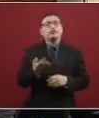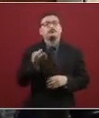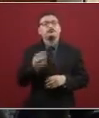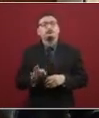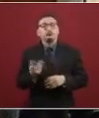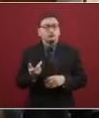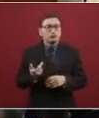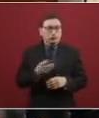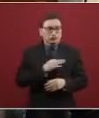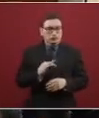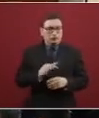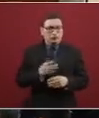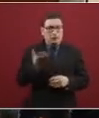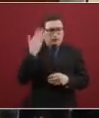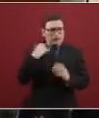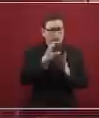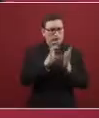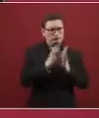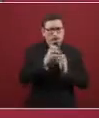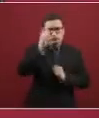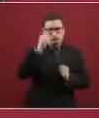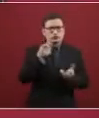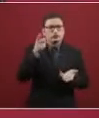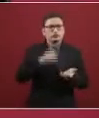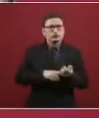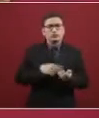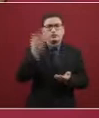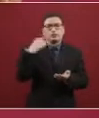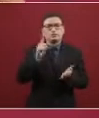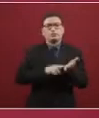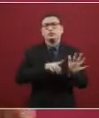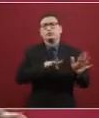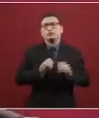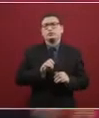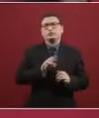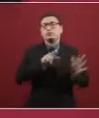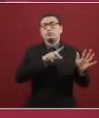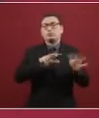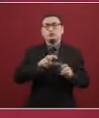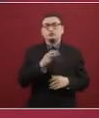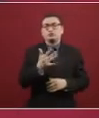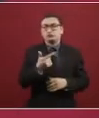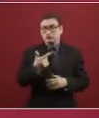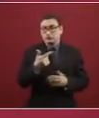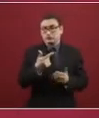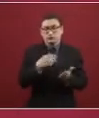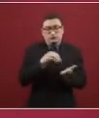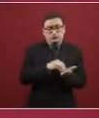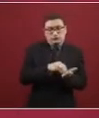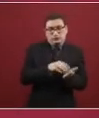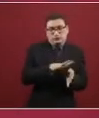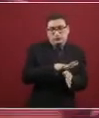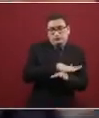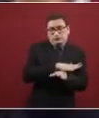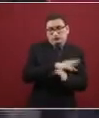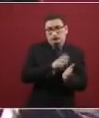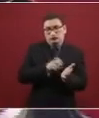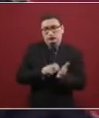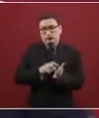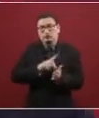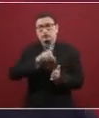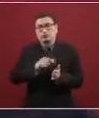eso sí lo contemplaba la constitución de 1857 pero se modificó en la constitución de